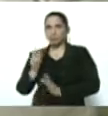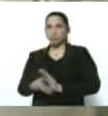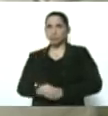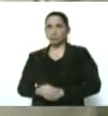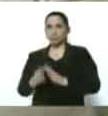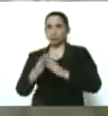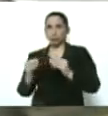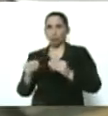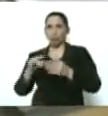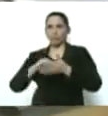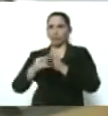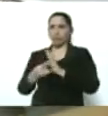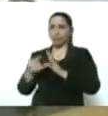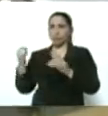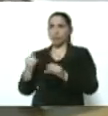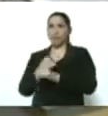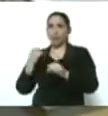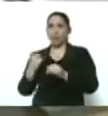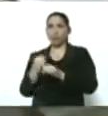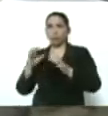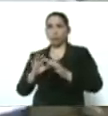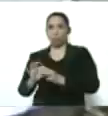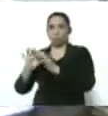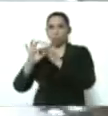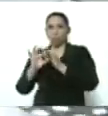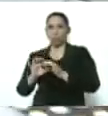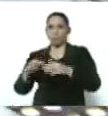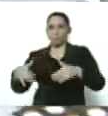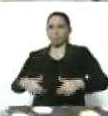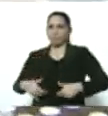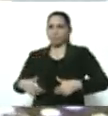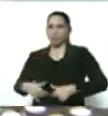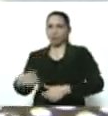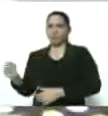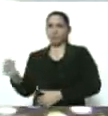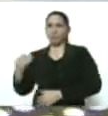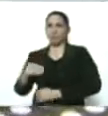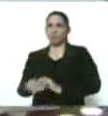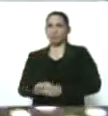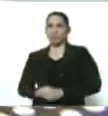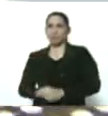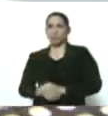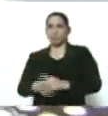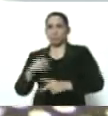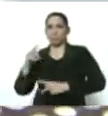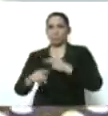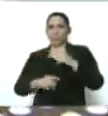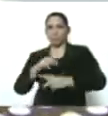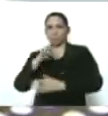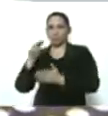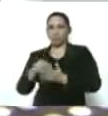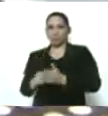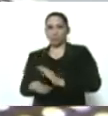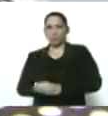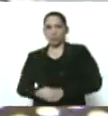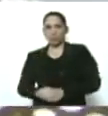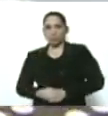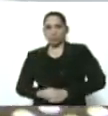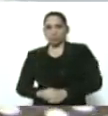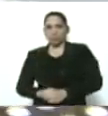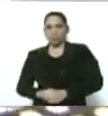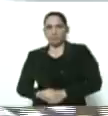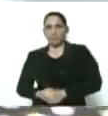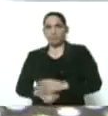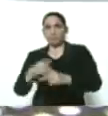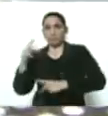los técnicos trabajando unidos y esforzándonos mucho por la producción nacional. En esta producción